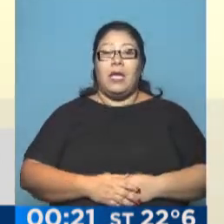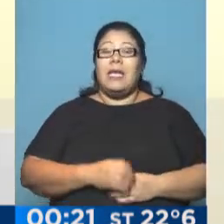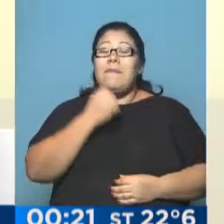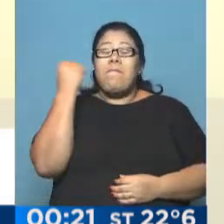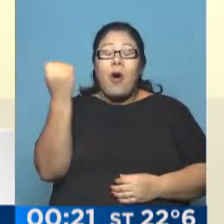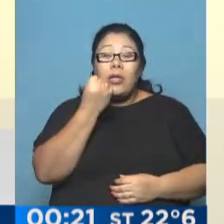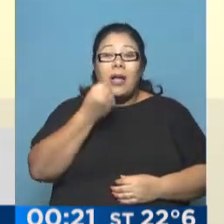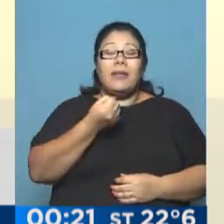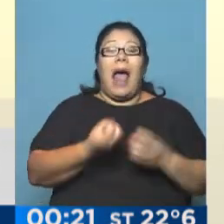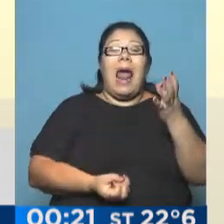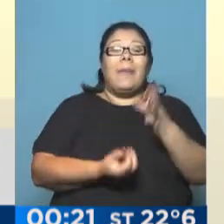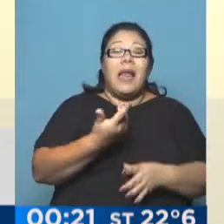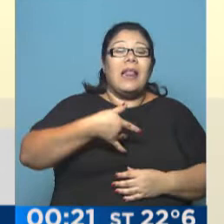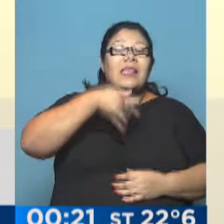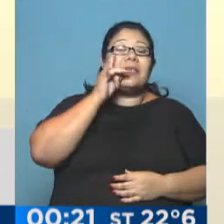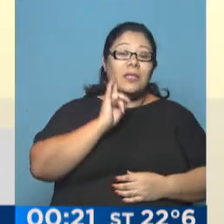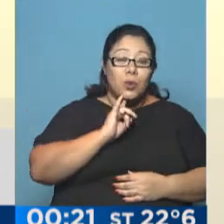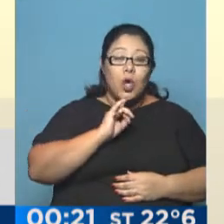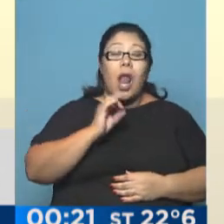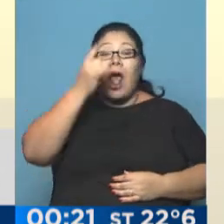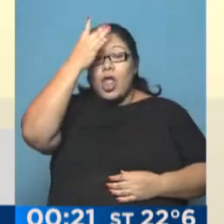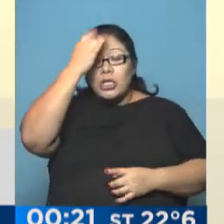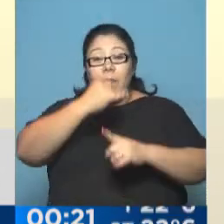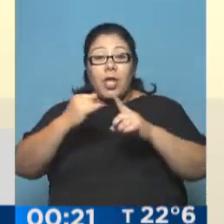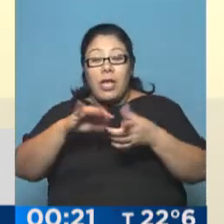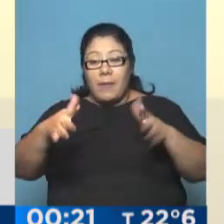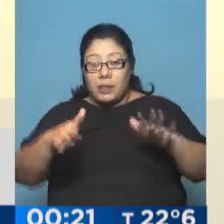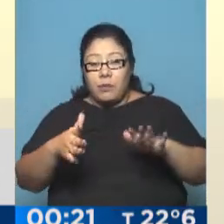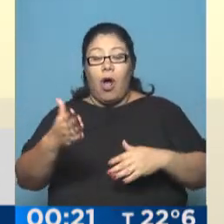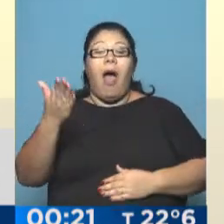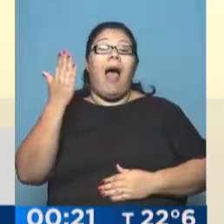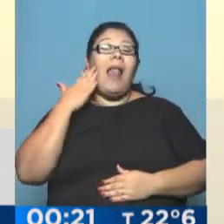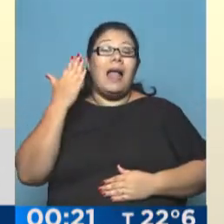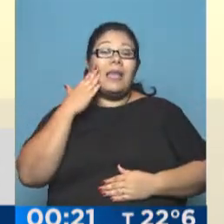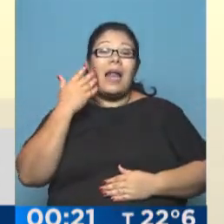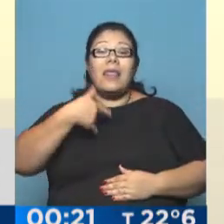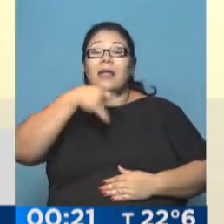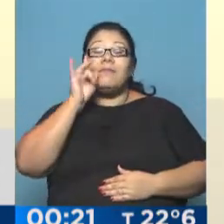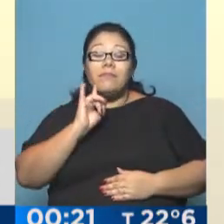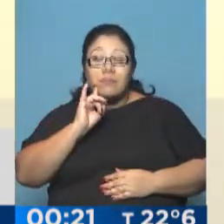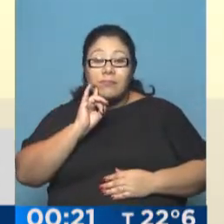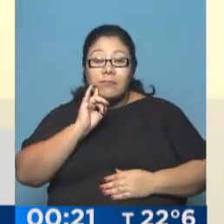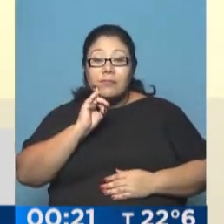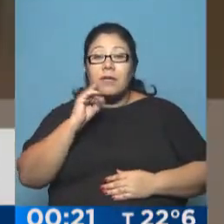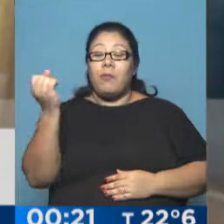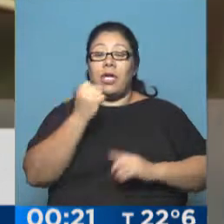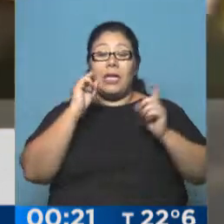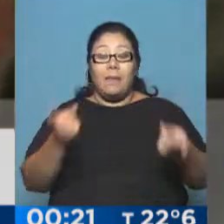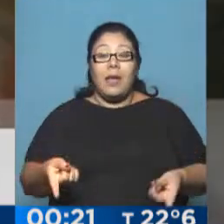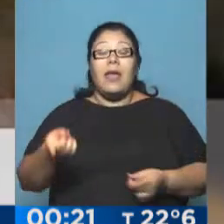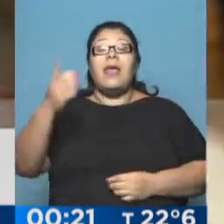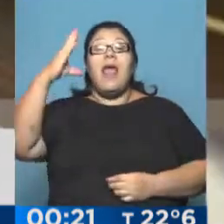importante, el almuerzo no es tan así, la merienda, que es importante, y la cena siempre con